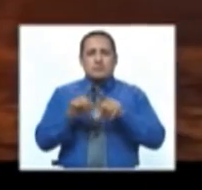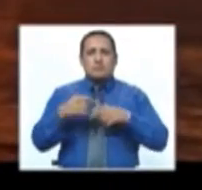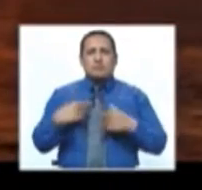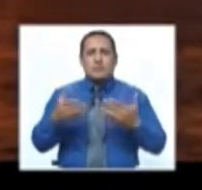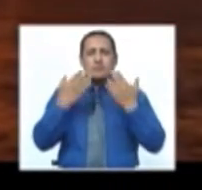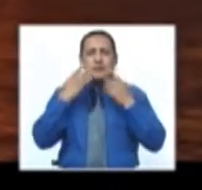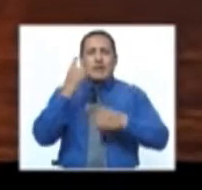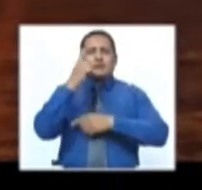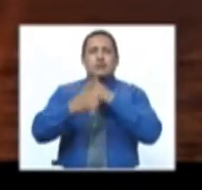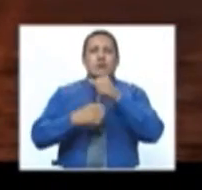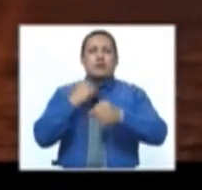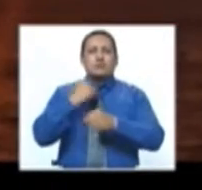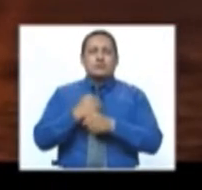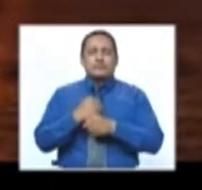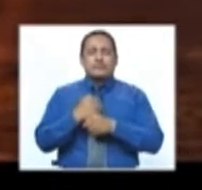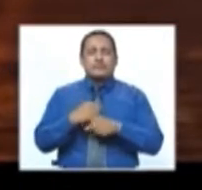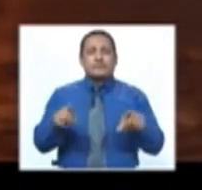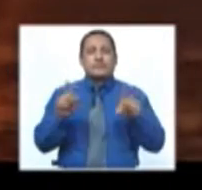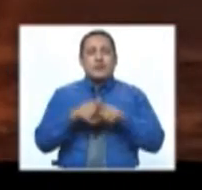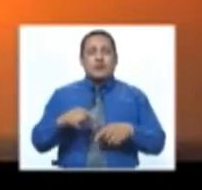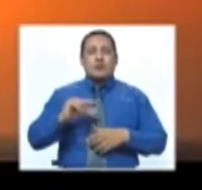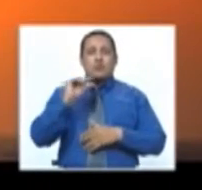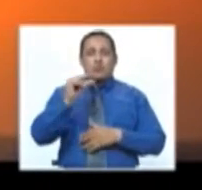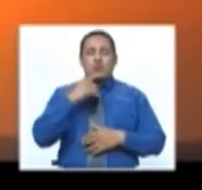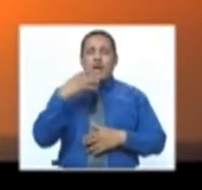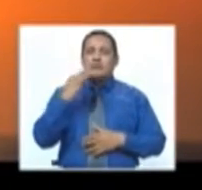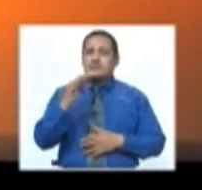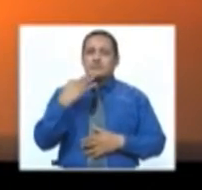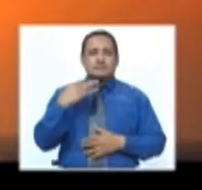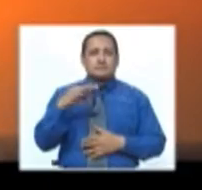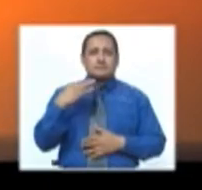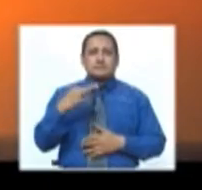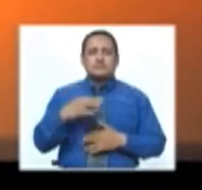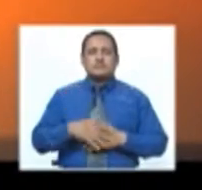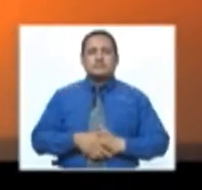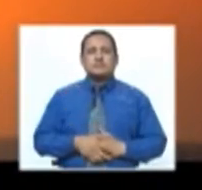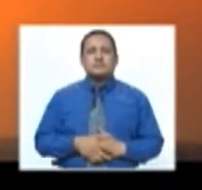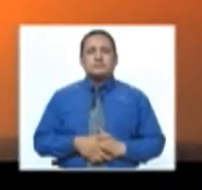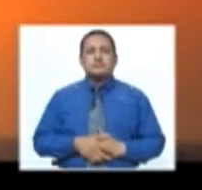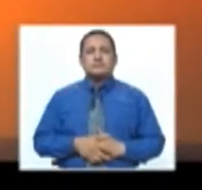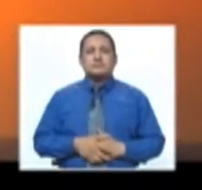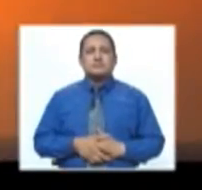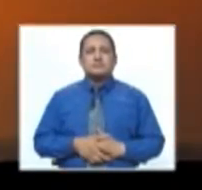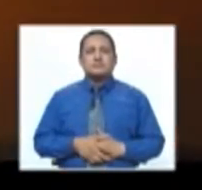y hasta la próxima temporada. Un poco lo de siempre.